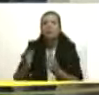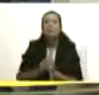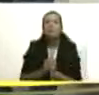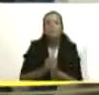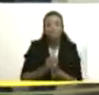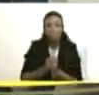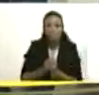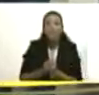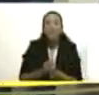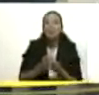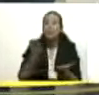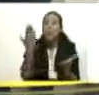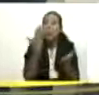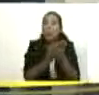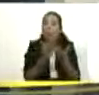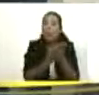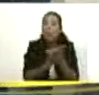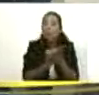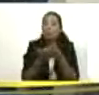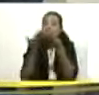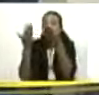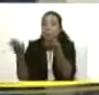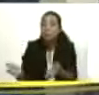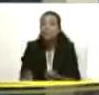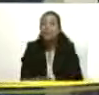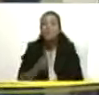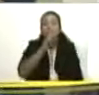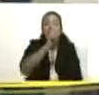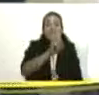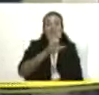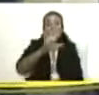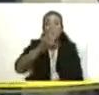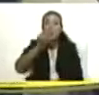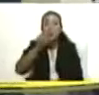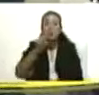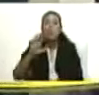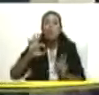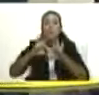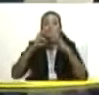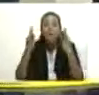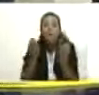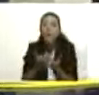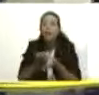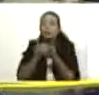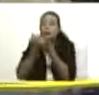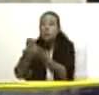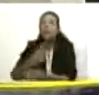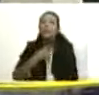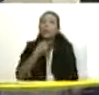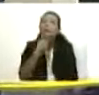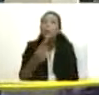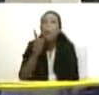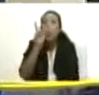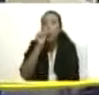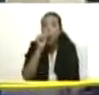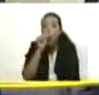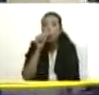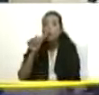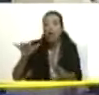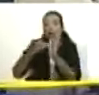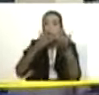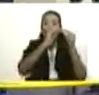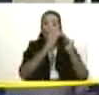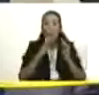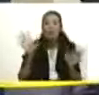y su documento. Aquí tenemos a los beneficiarios, al vocero, con